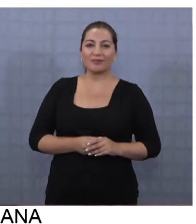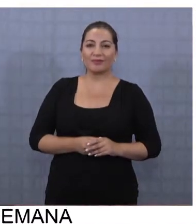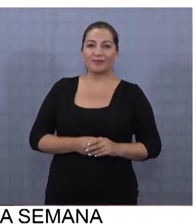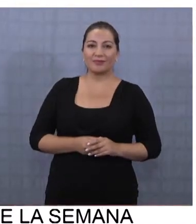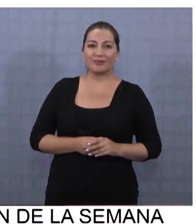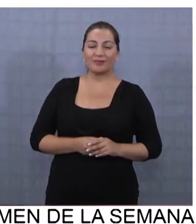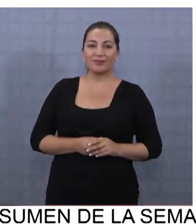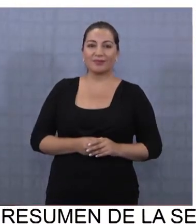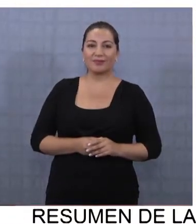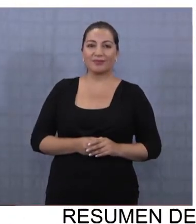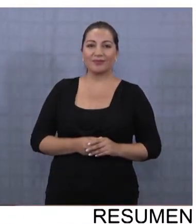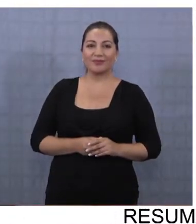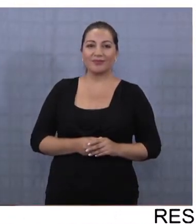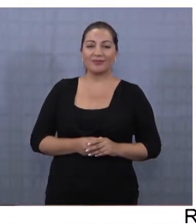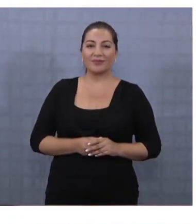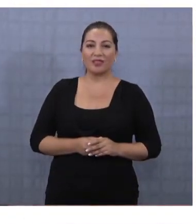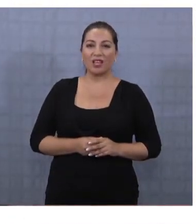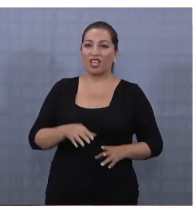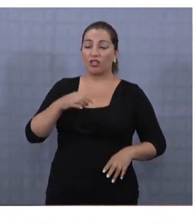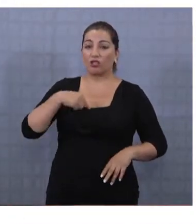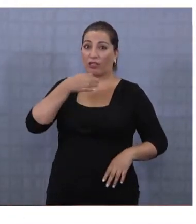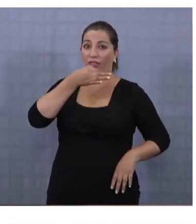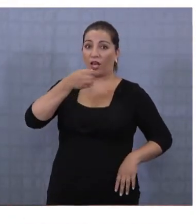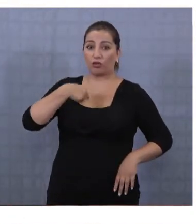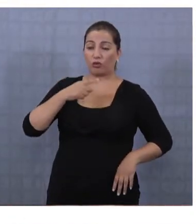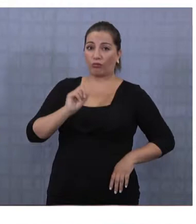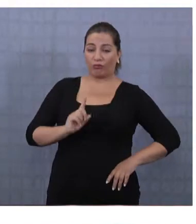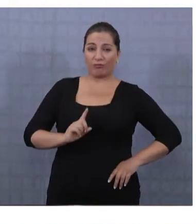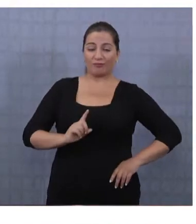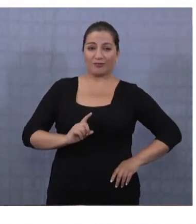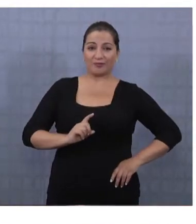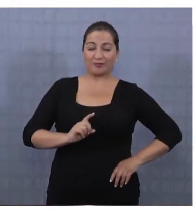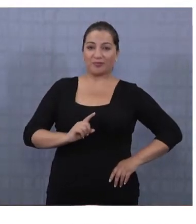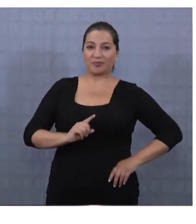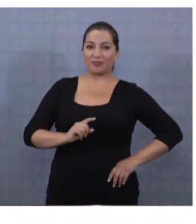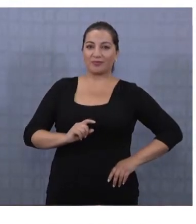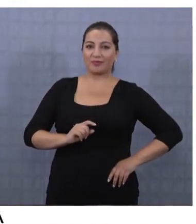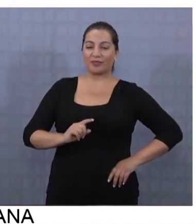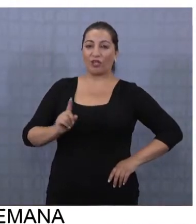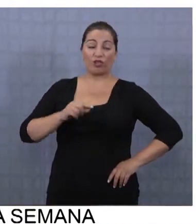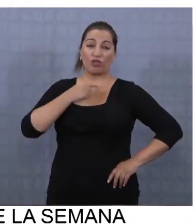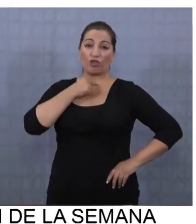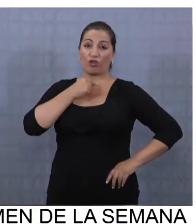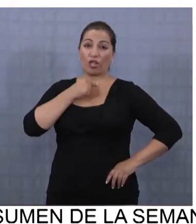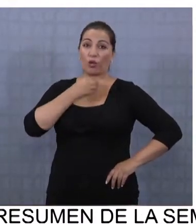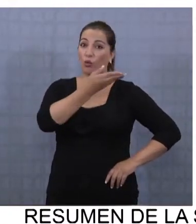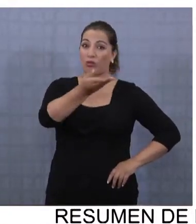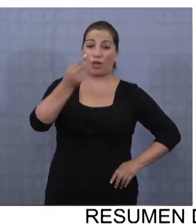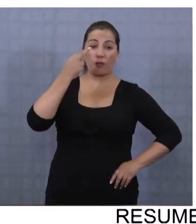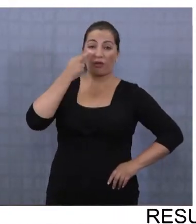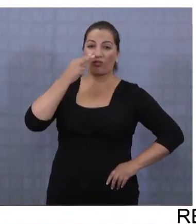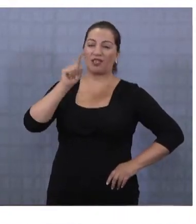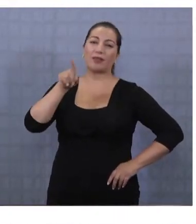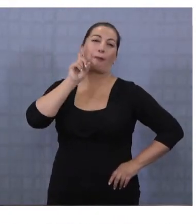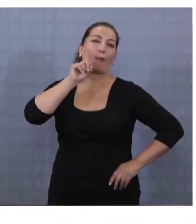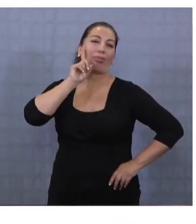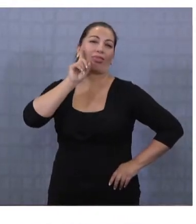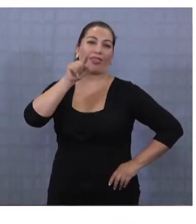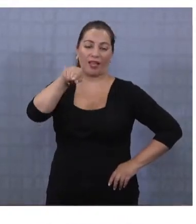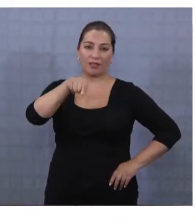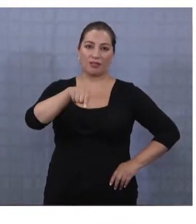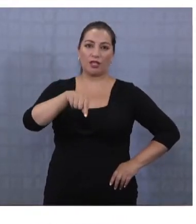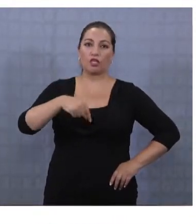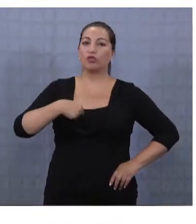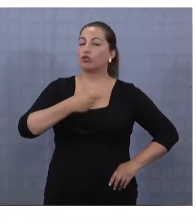se diga, que sería una negación que un artista diga, no quiero hacerme conocido, porque eso es mentira.